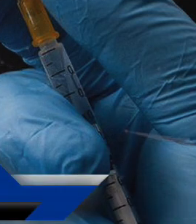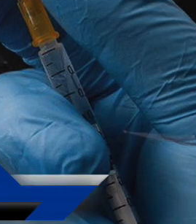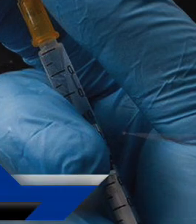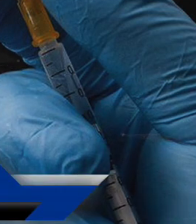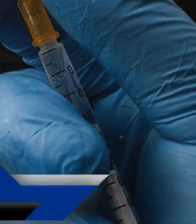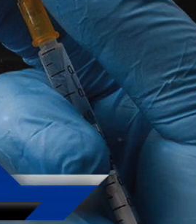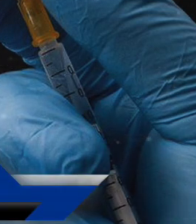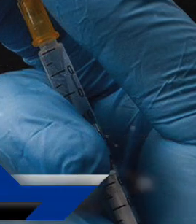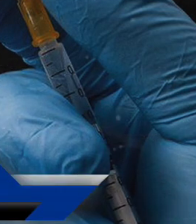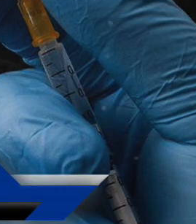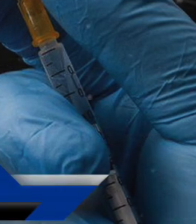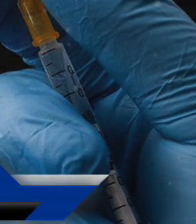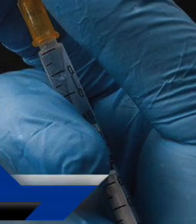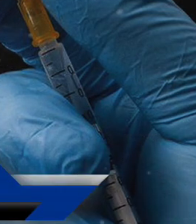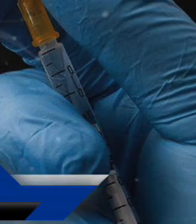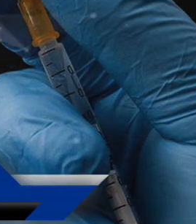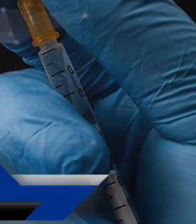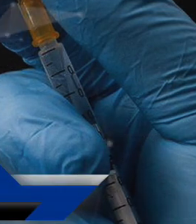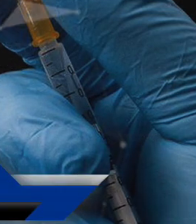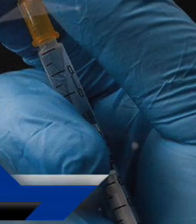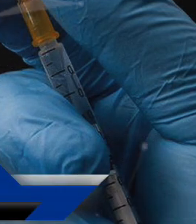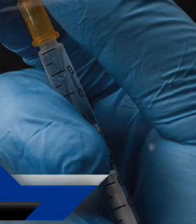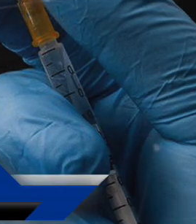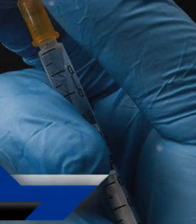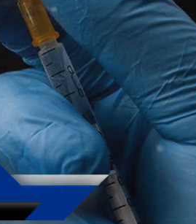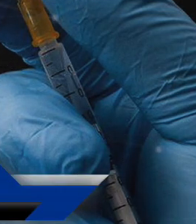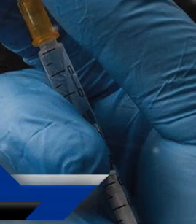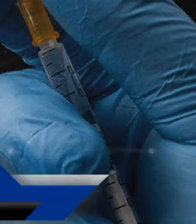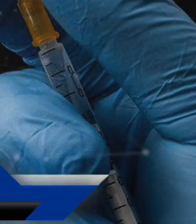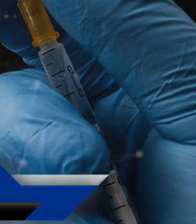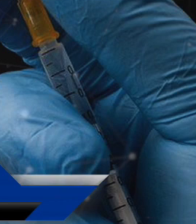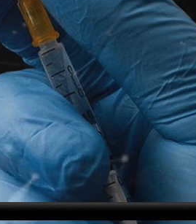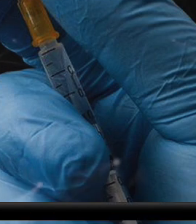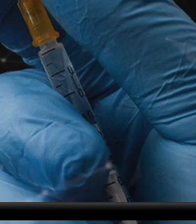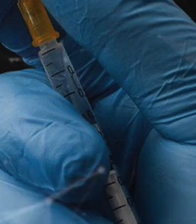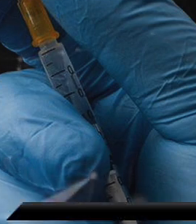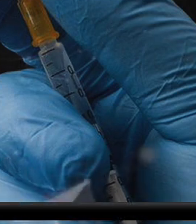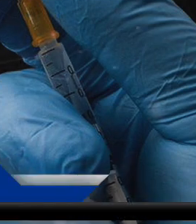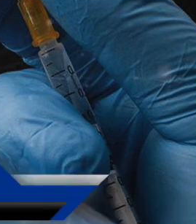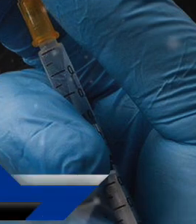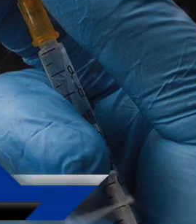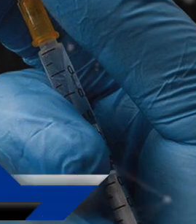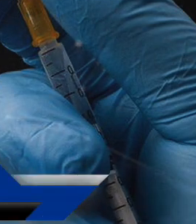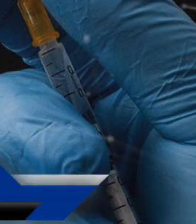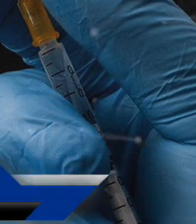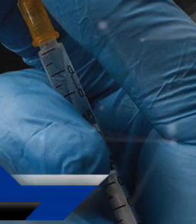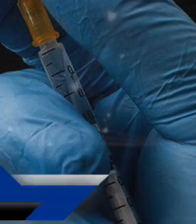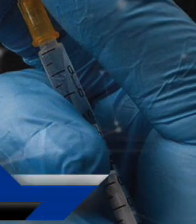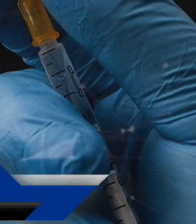Ya estás informado. No olvides darle like a este video, comparte y suscríbete a Escucha Diario.